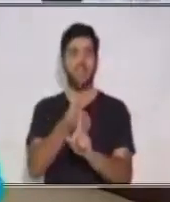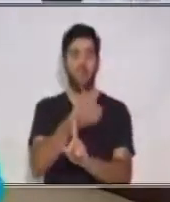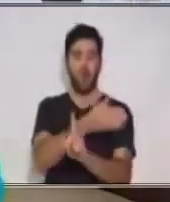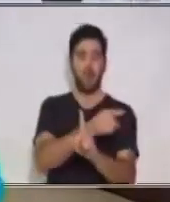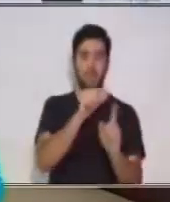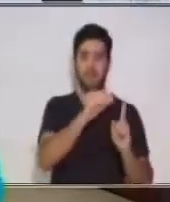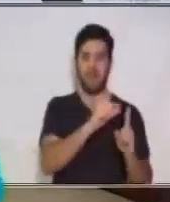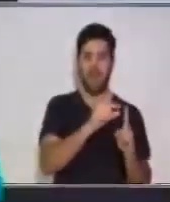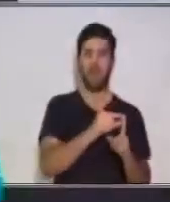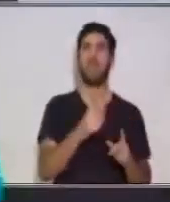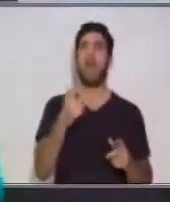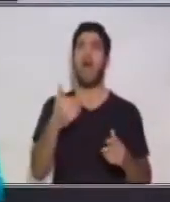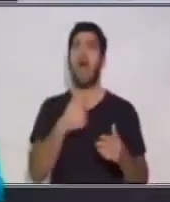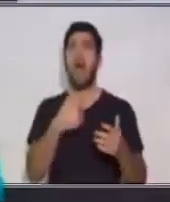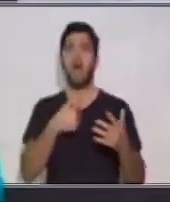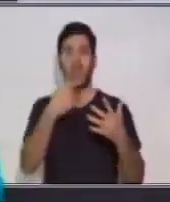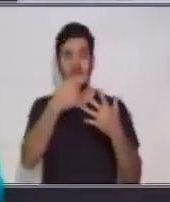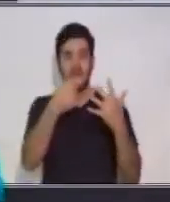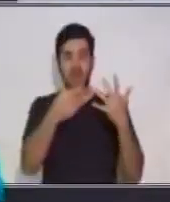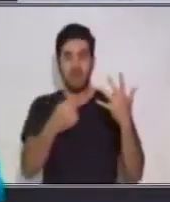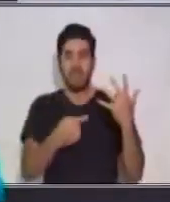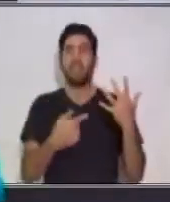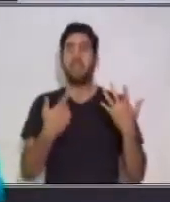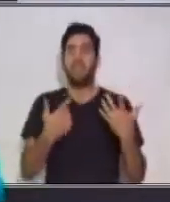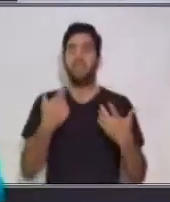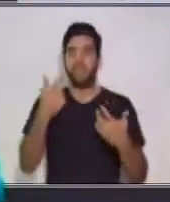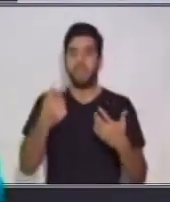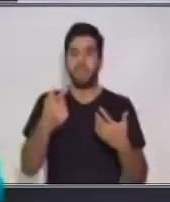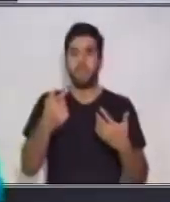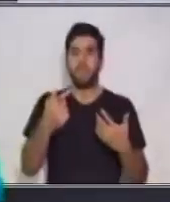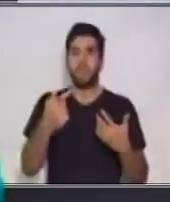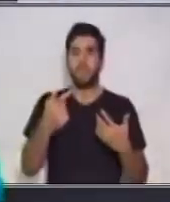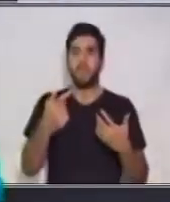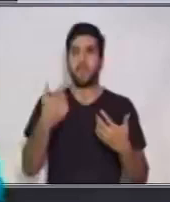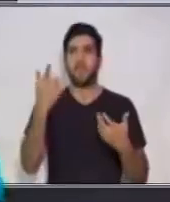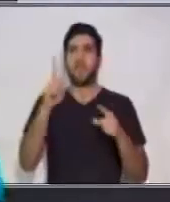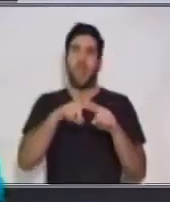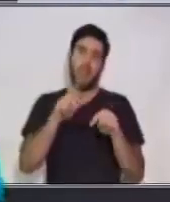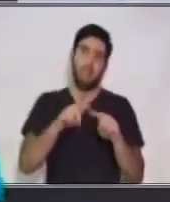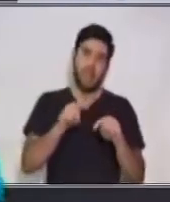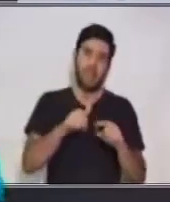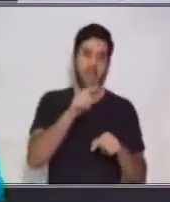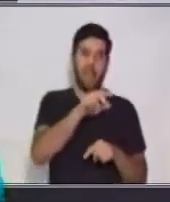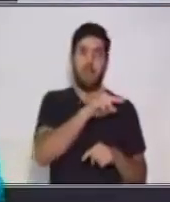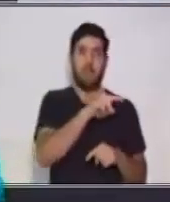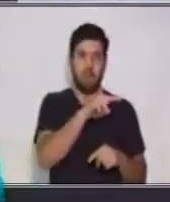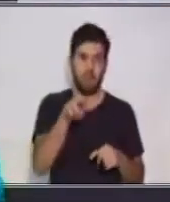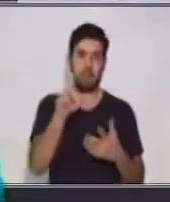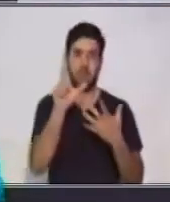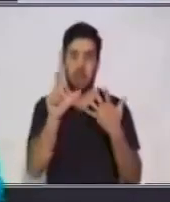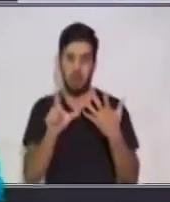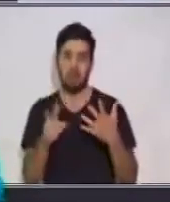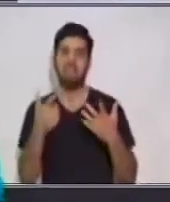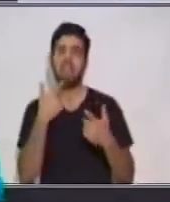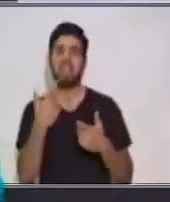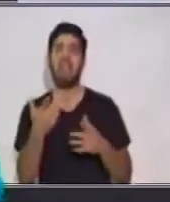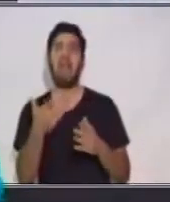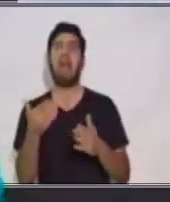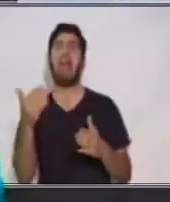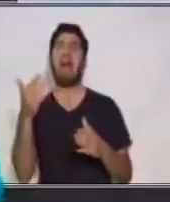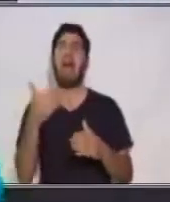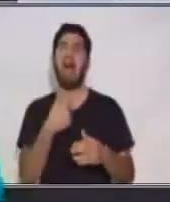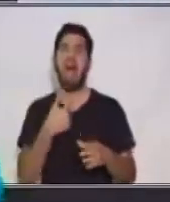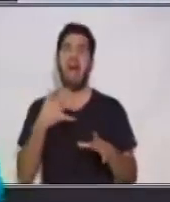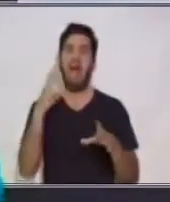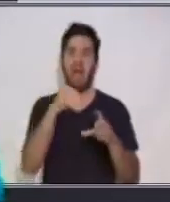son diferentes características o cualidades, ya sea de un sustantivo también. O también se puede verificar dentro de un